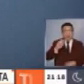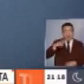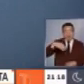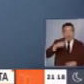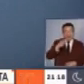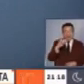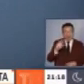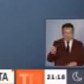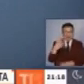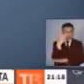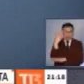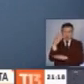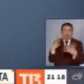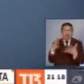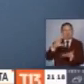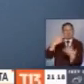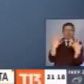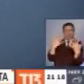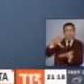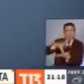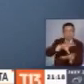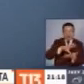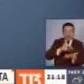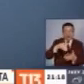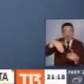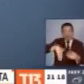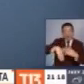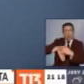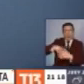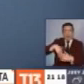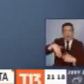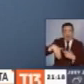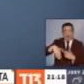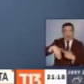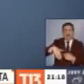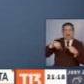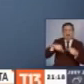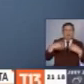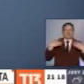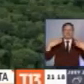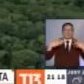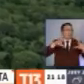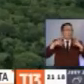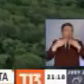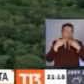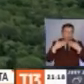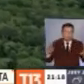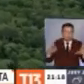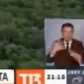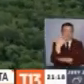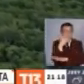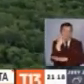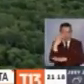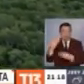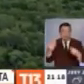iba a estar en manos de la soberanía brasilera lo único que iba a hacer era la voy a gestionar yo para dársela a estos que van a nutrir se van a sacar unos